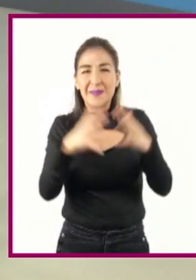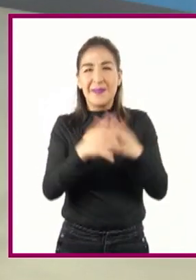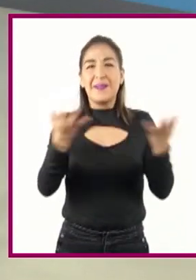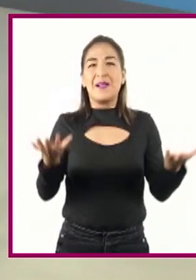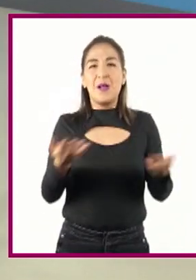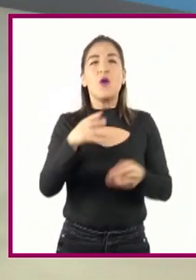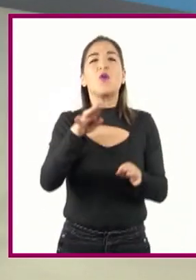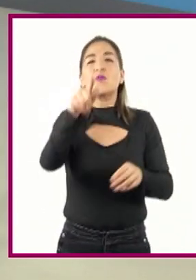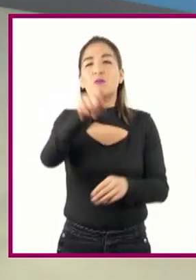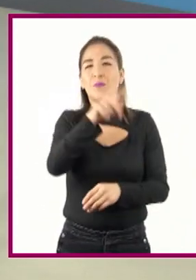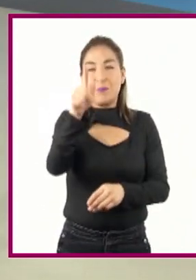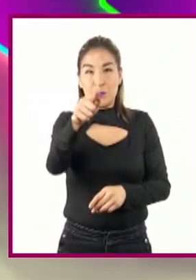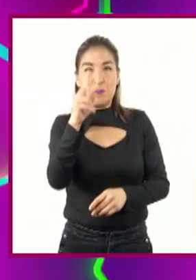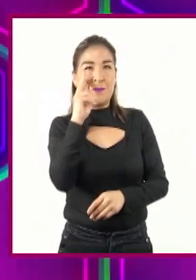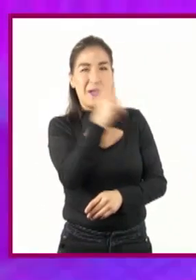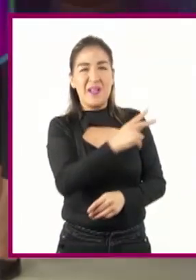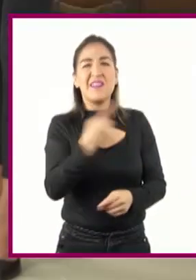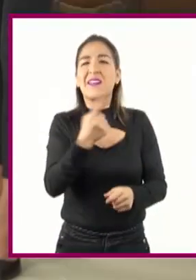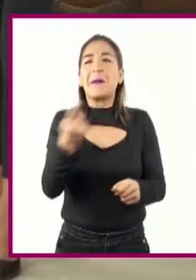que sucediera.